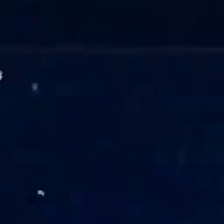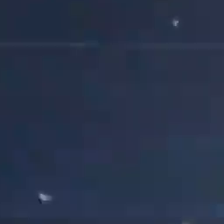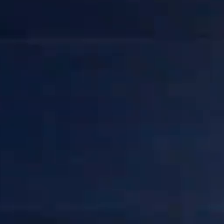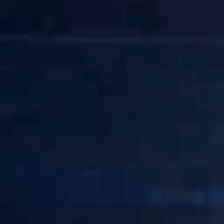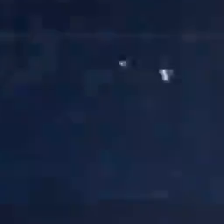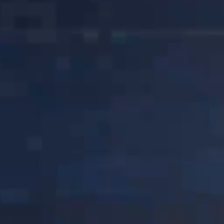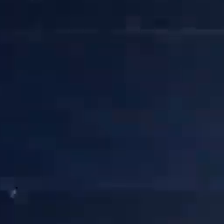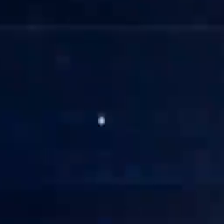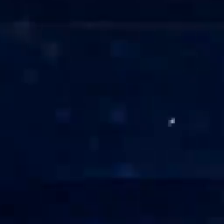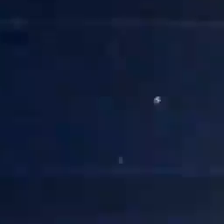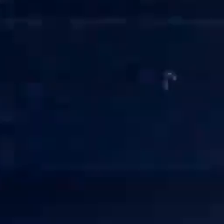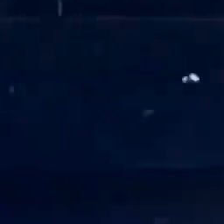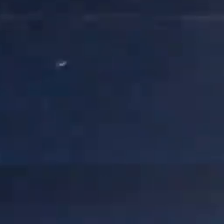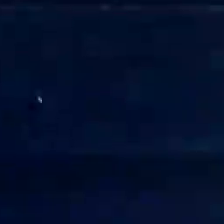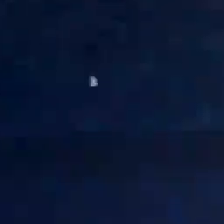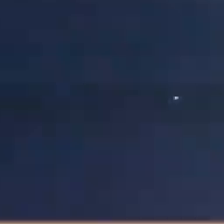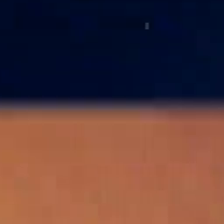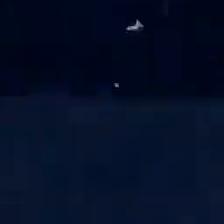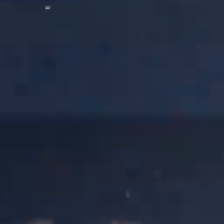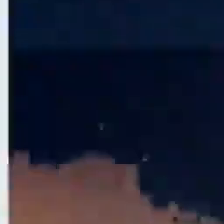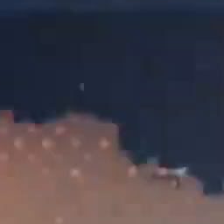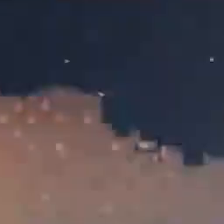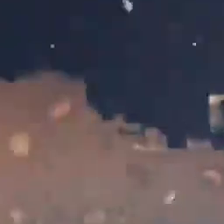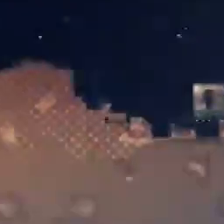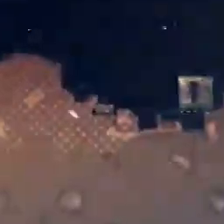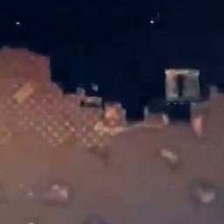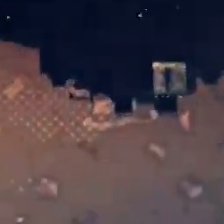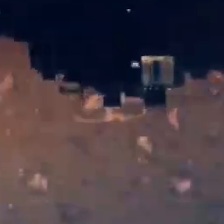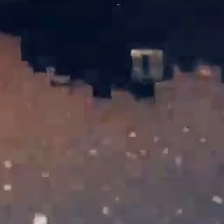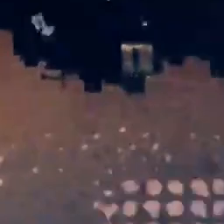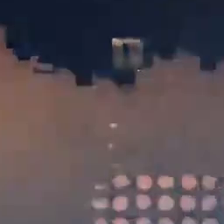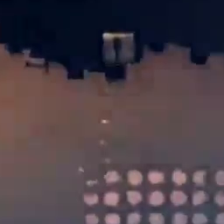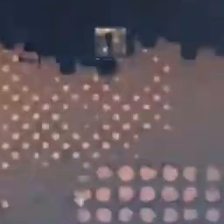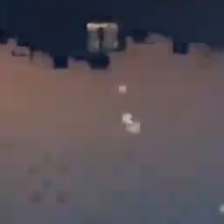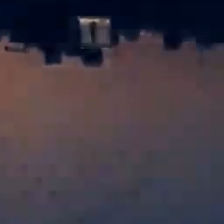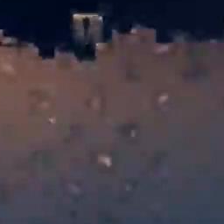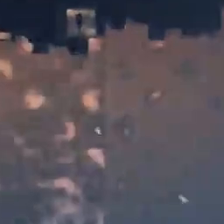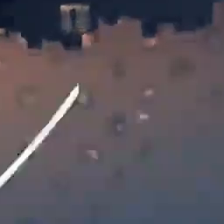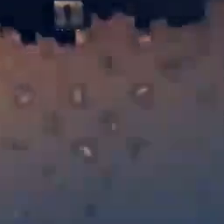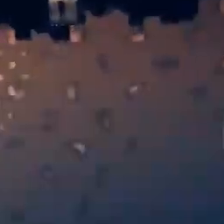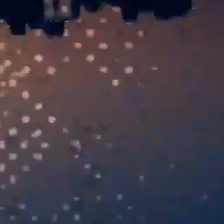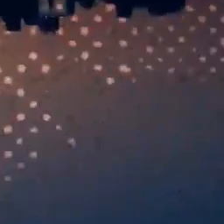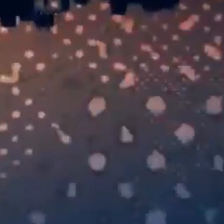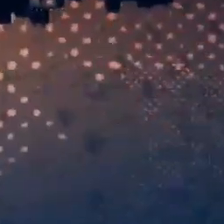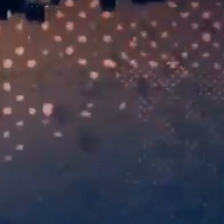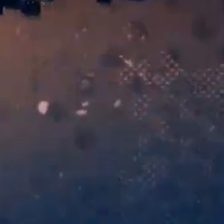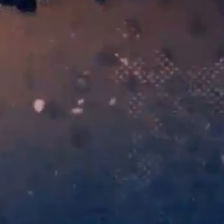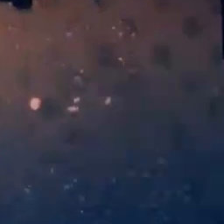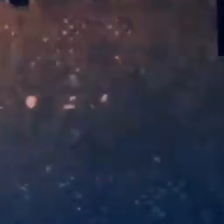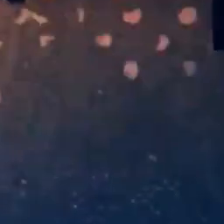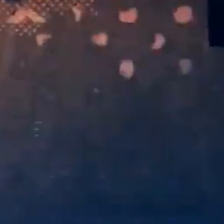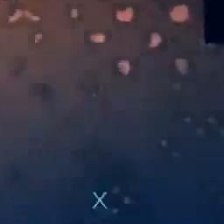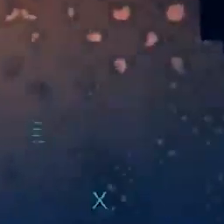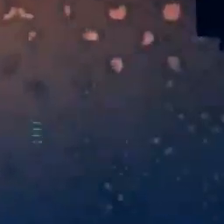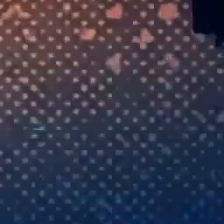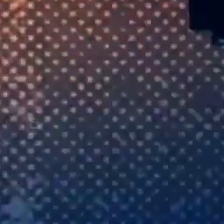enciende. Entre parte y cemento la fama se revuelve. Historias cotidianas en un puzzle diferente. Hablando la gente se entiende.